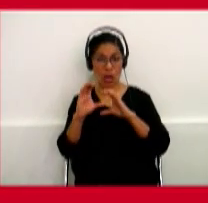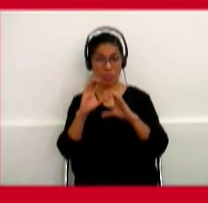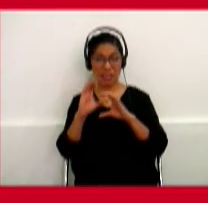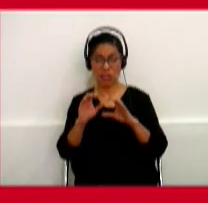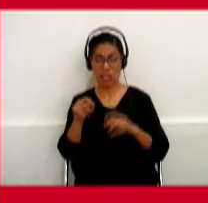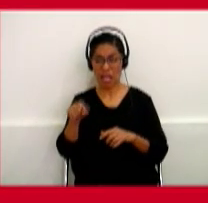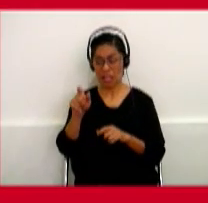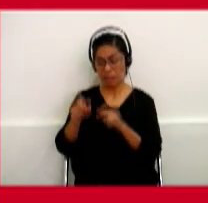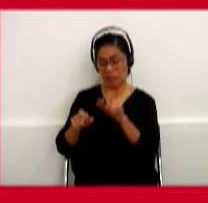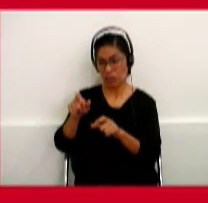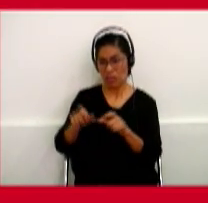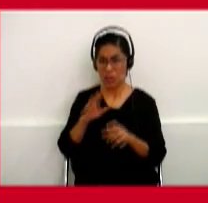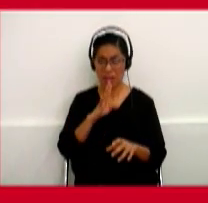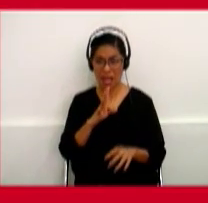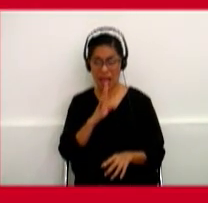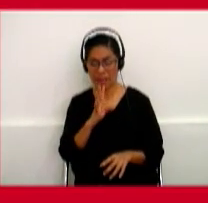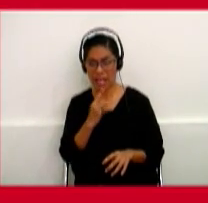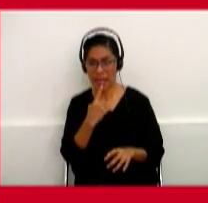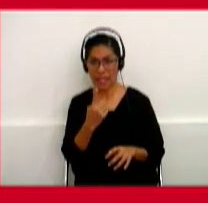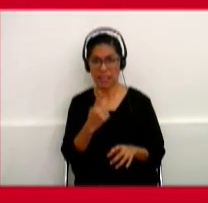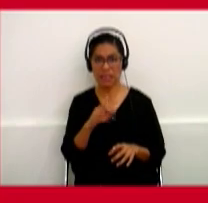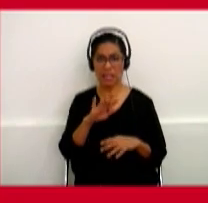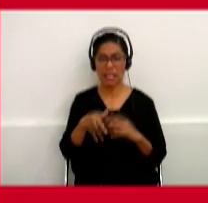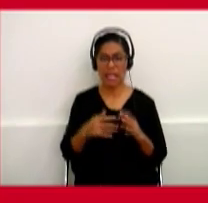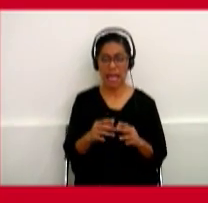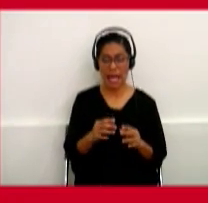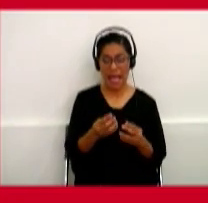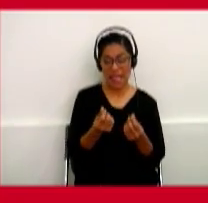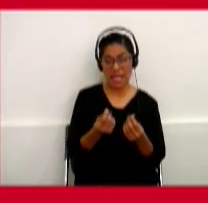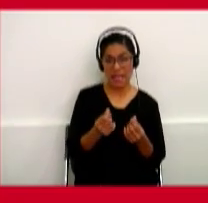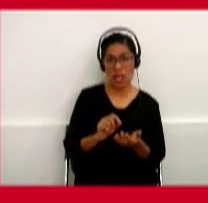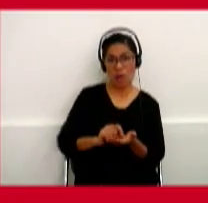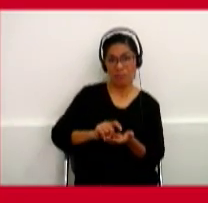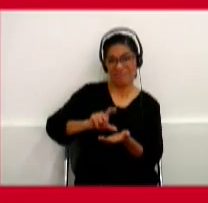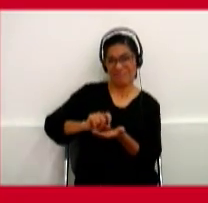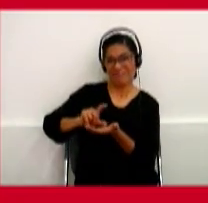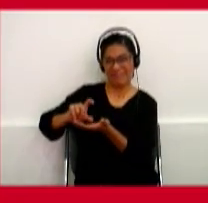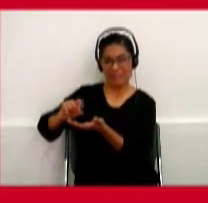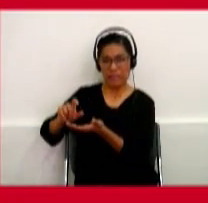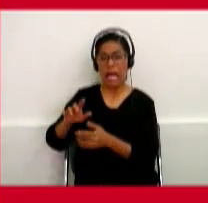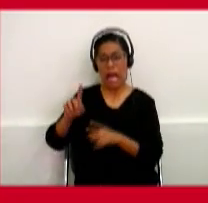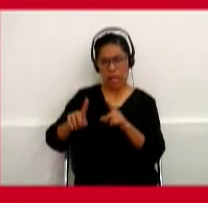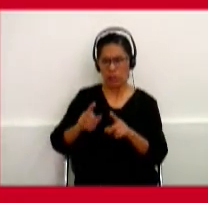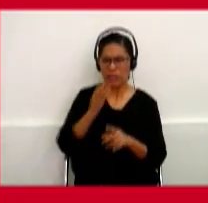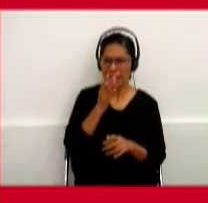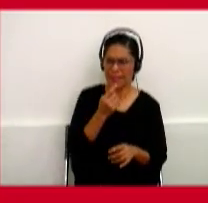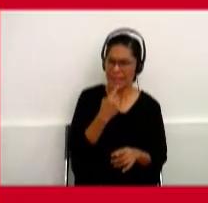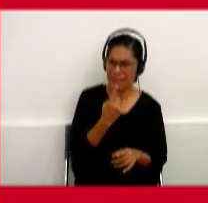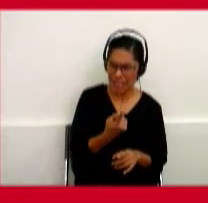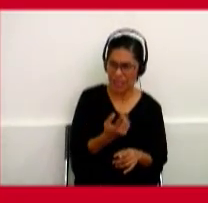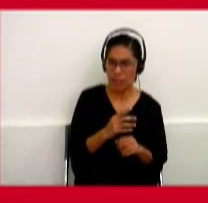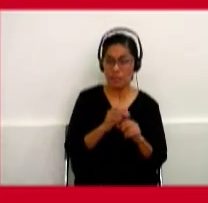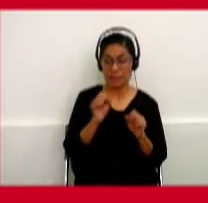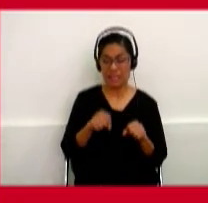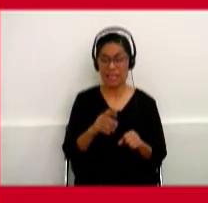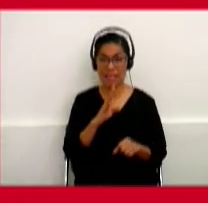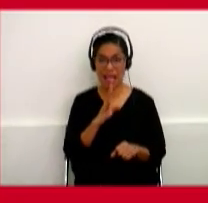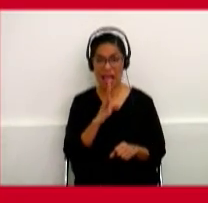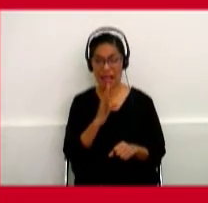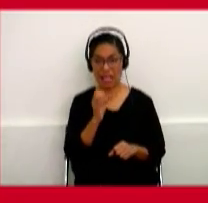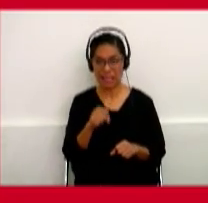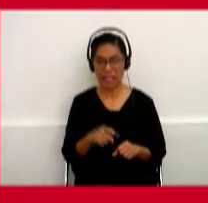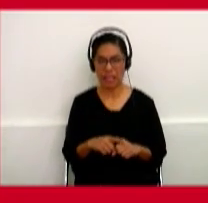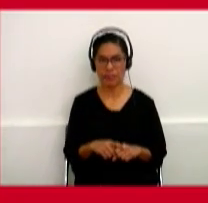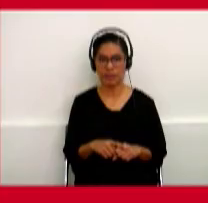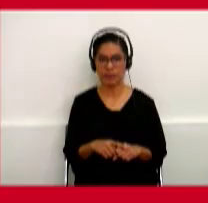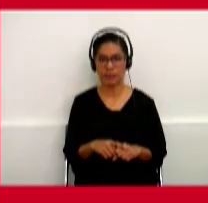escucharán que hablará de aumento en los costos capitales, costos operativos. Van a escuchar a mucha gente que también habla de